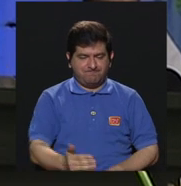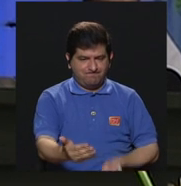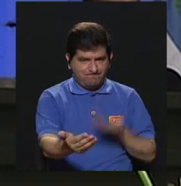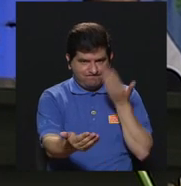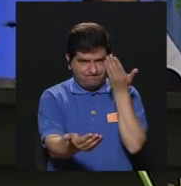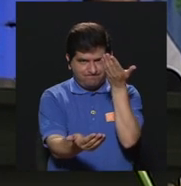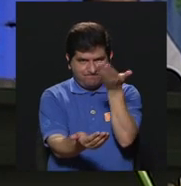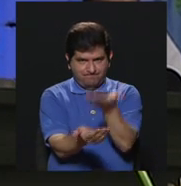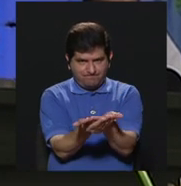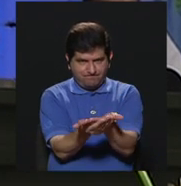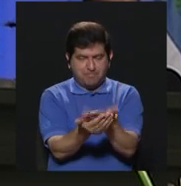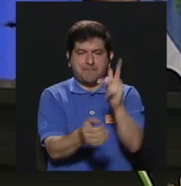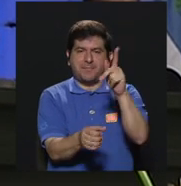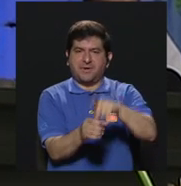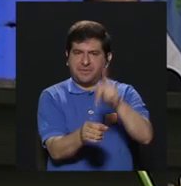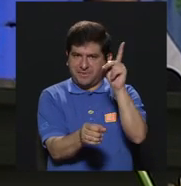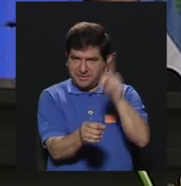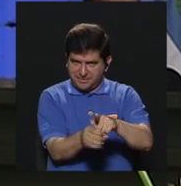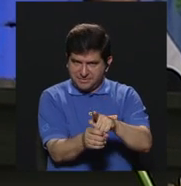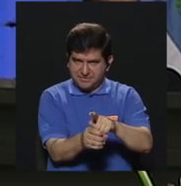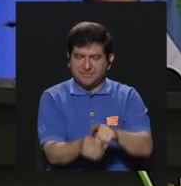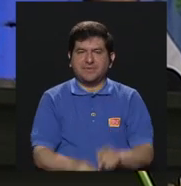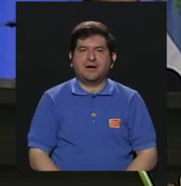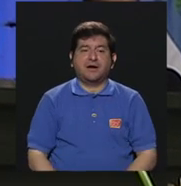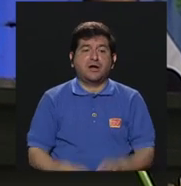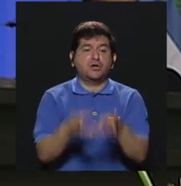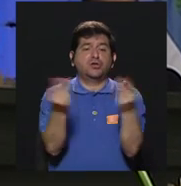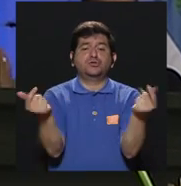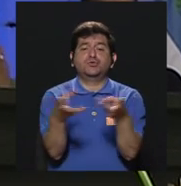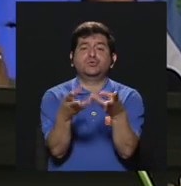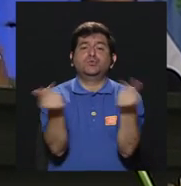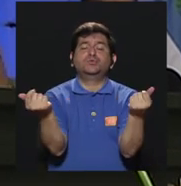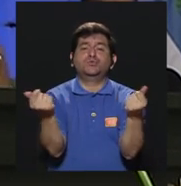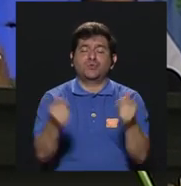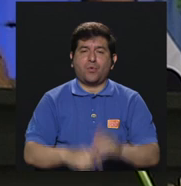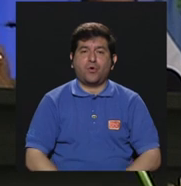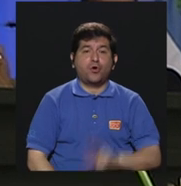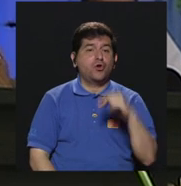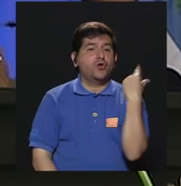proponer y participar en soluciones